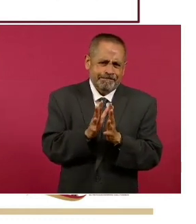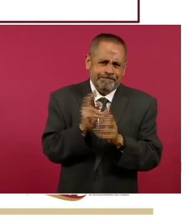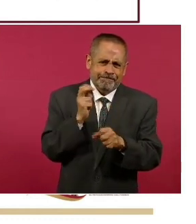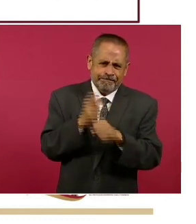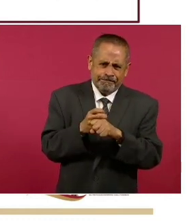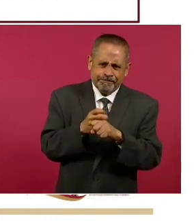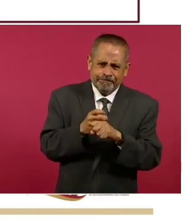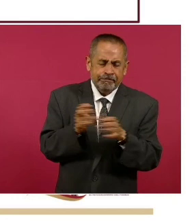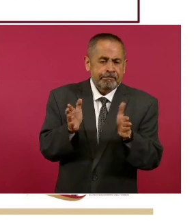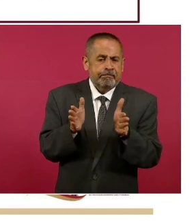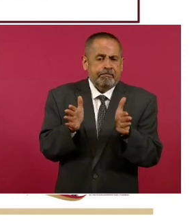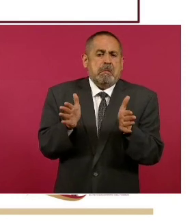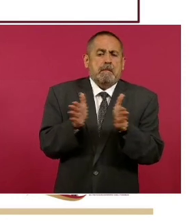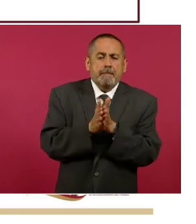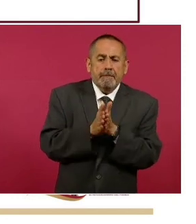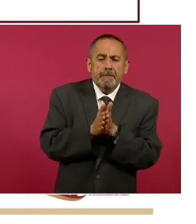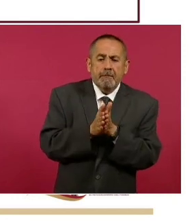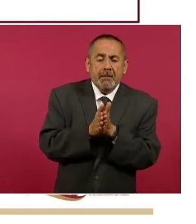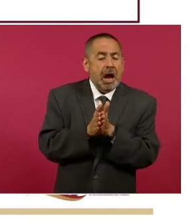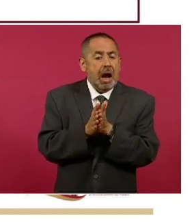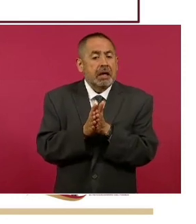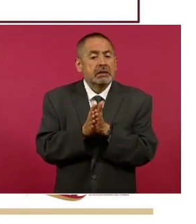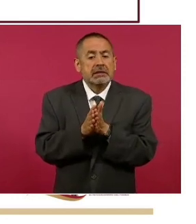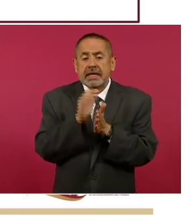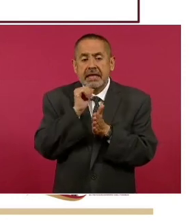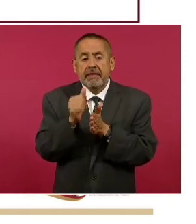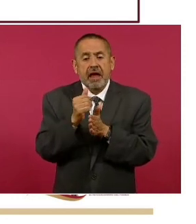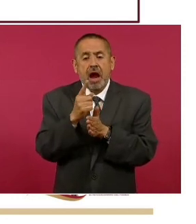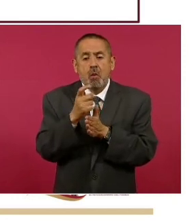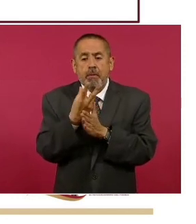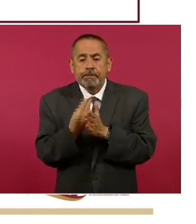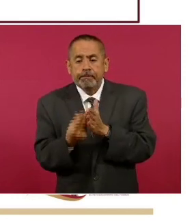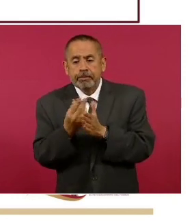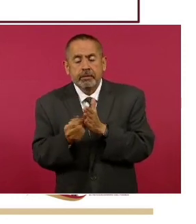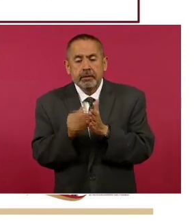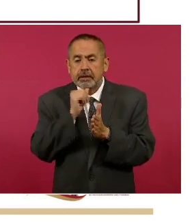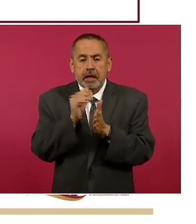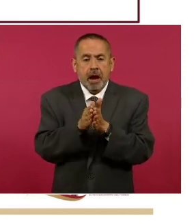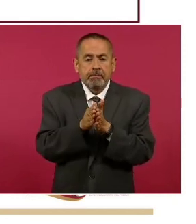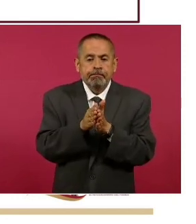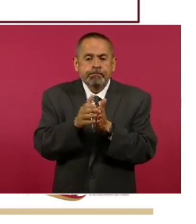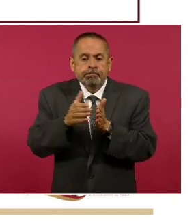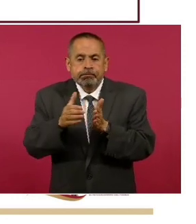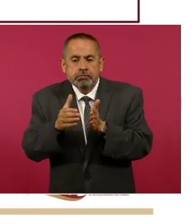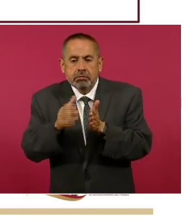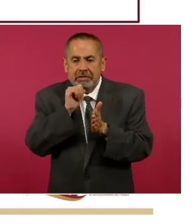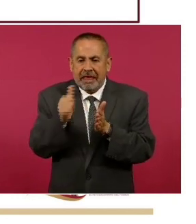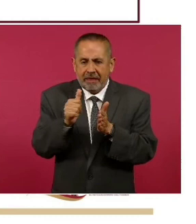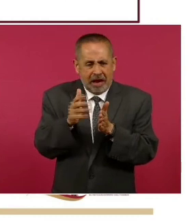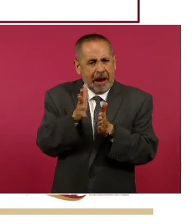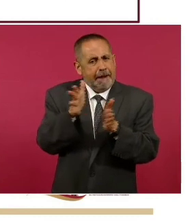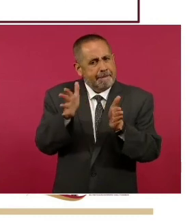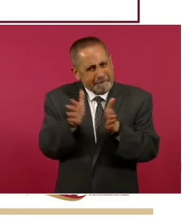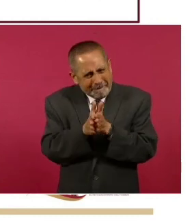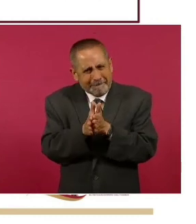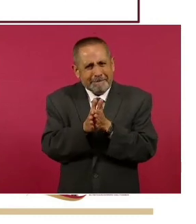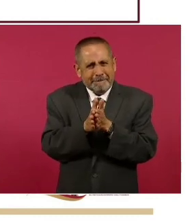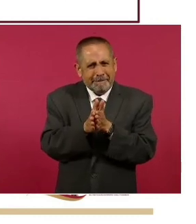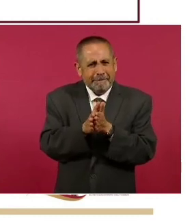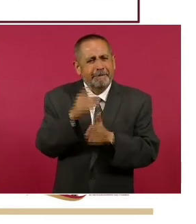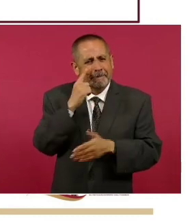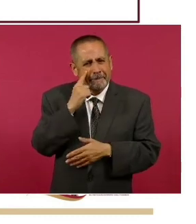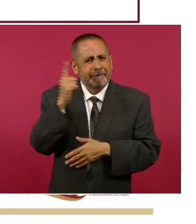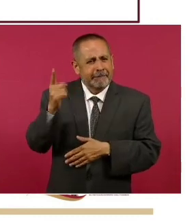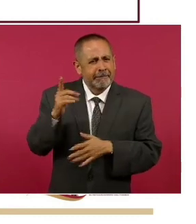su funcionamiento y evita la formación de bolsas. Aquí vemos cómo se están colocando las tiras